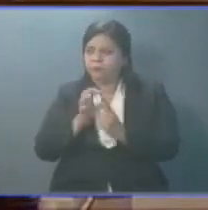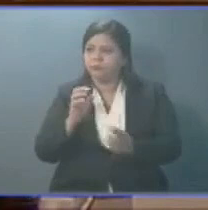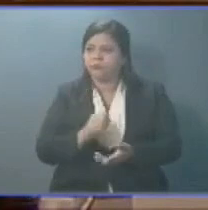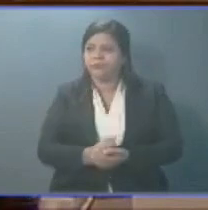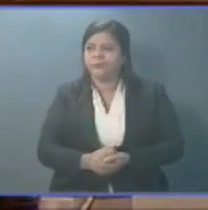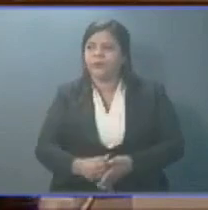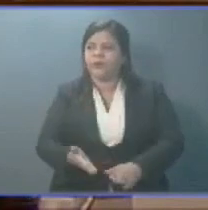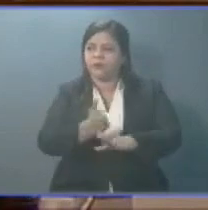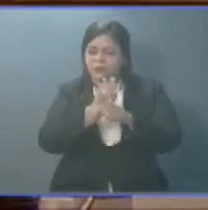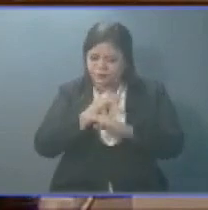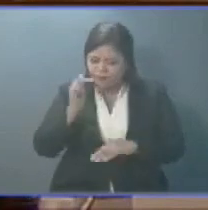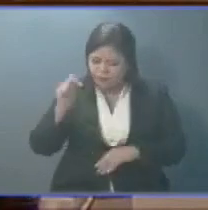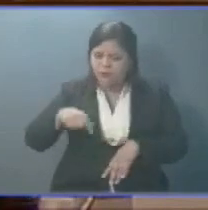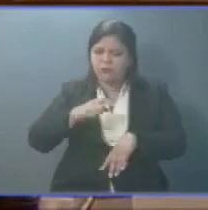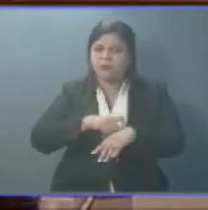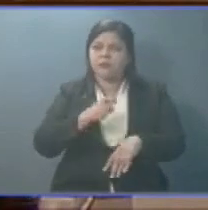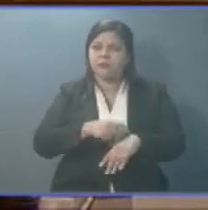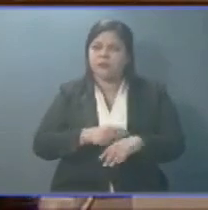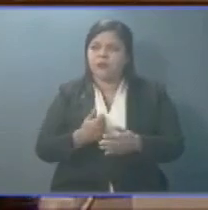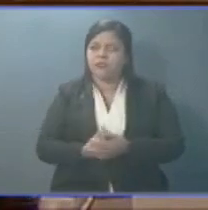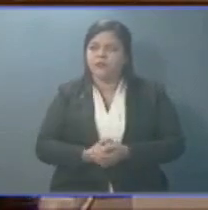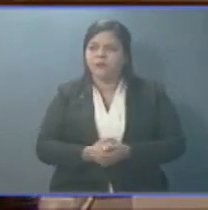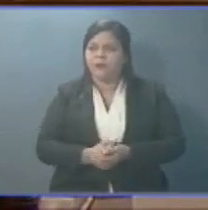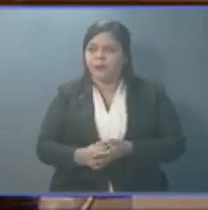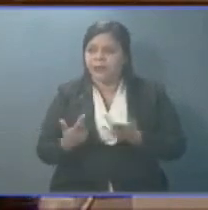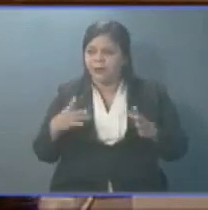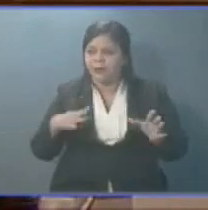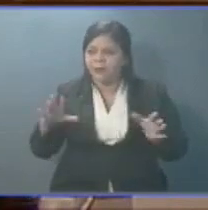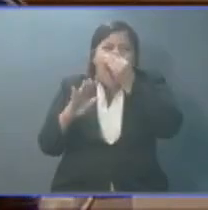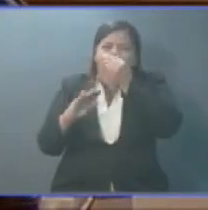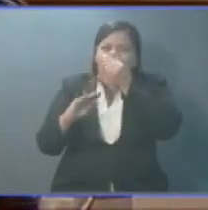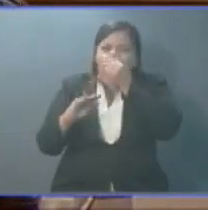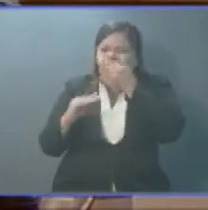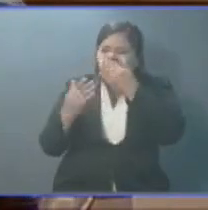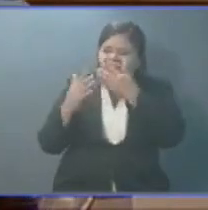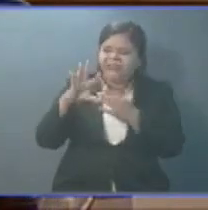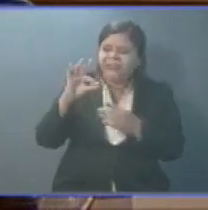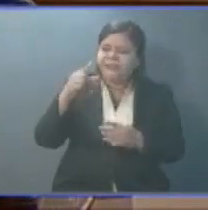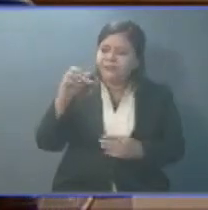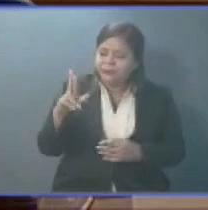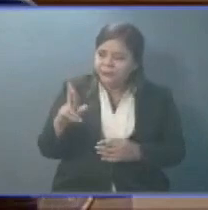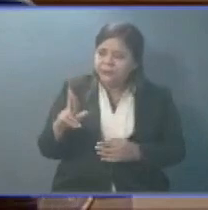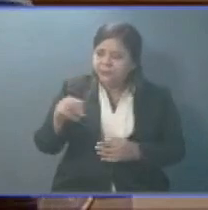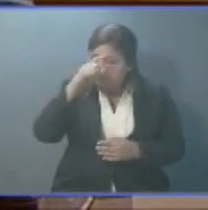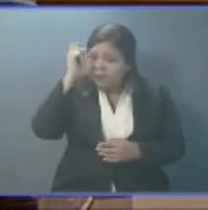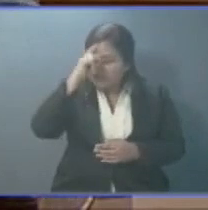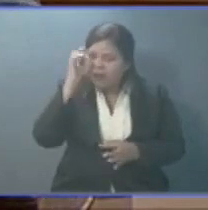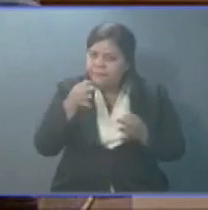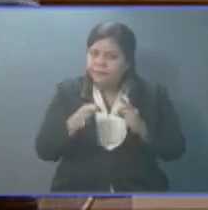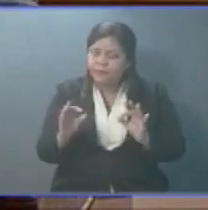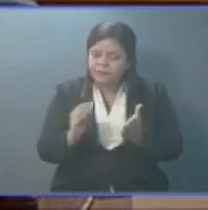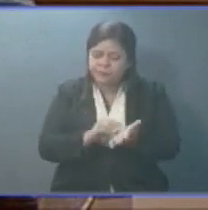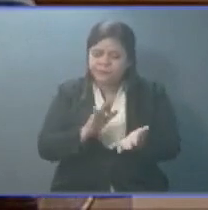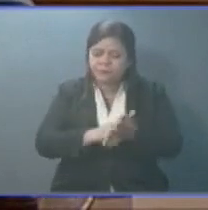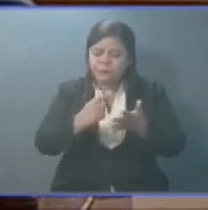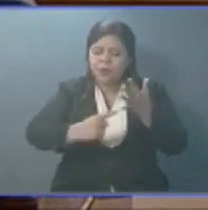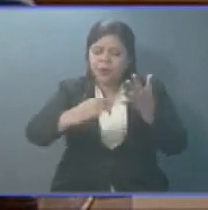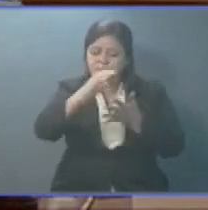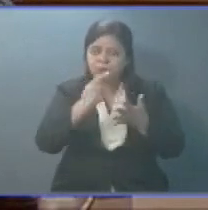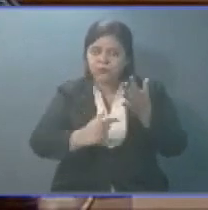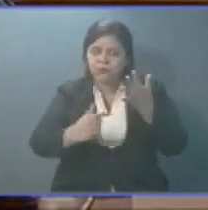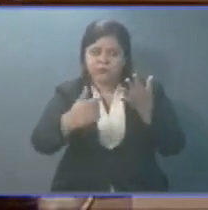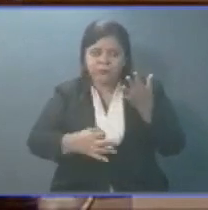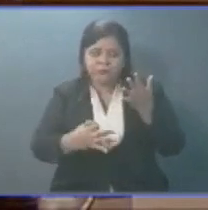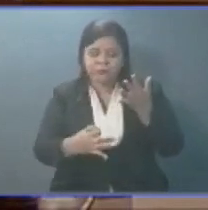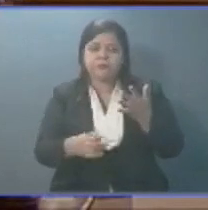se están defendiendo en este momento vulnerando los derechos más genuinos de los trabajadores y si la fiscalía funcionará tal como lo contempla la constitución y la legislación